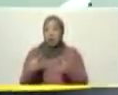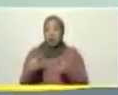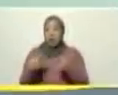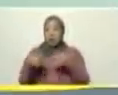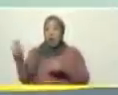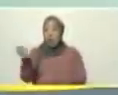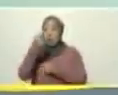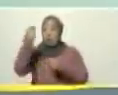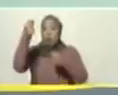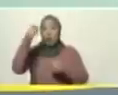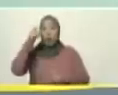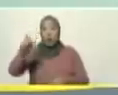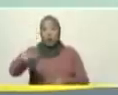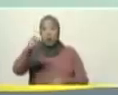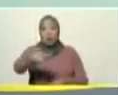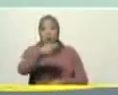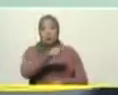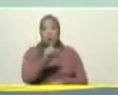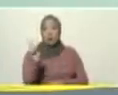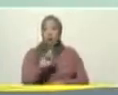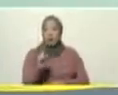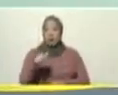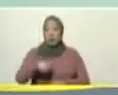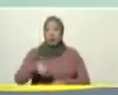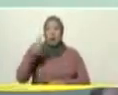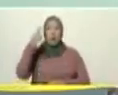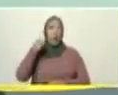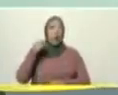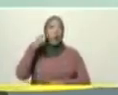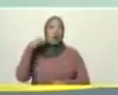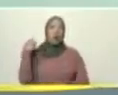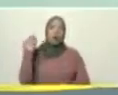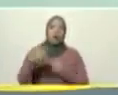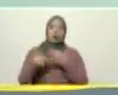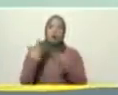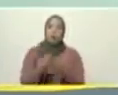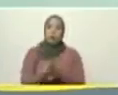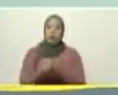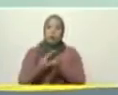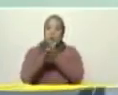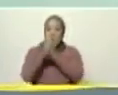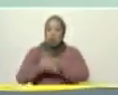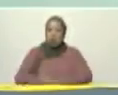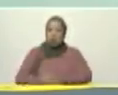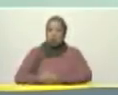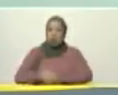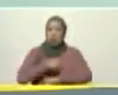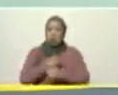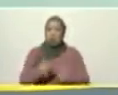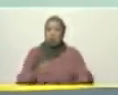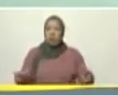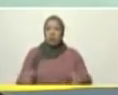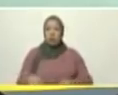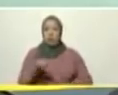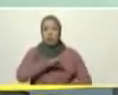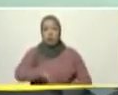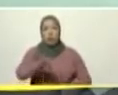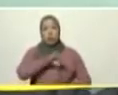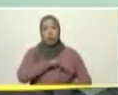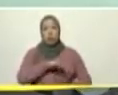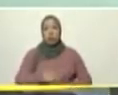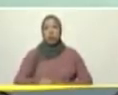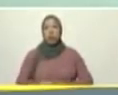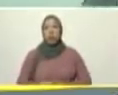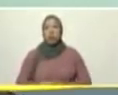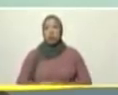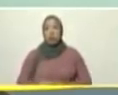con ese pueblo pardo que está en los cerros y bajaron aquí y rompieron esa maldición y se convirtieron ustedes, como le ocurrió a